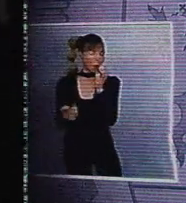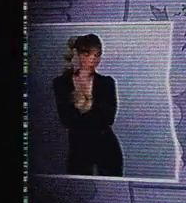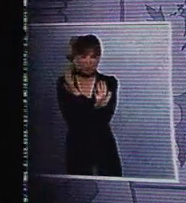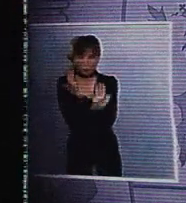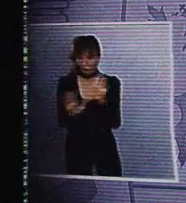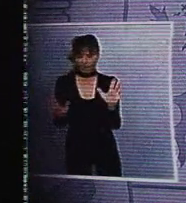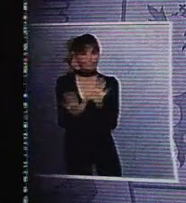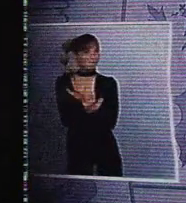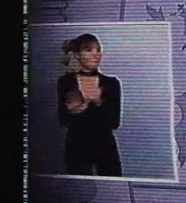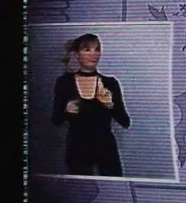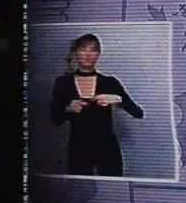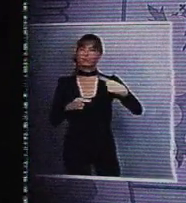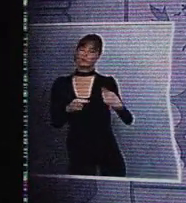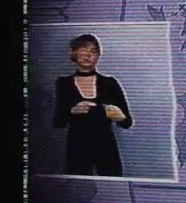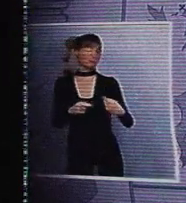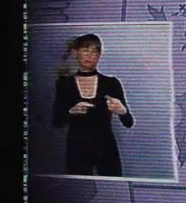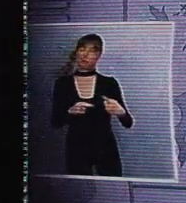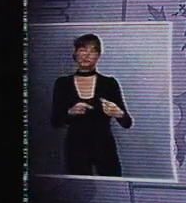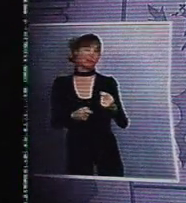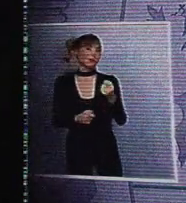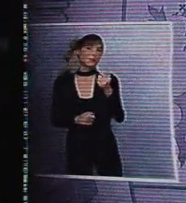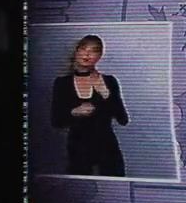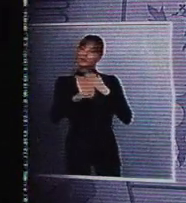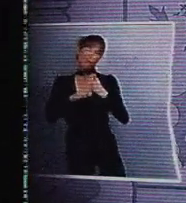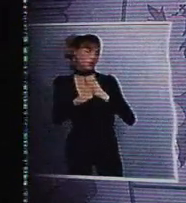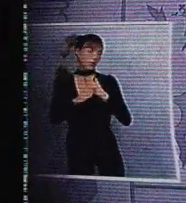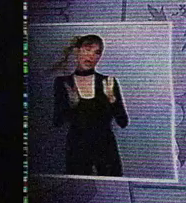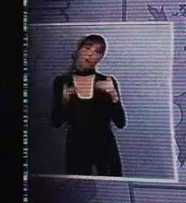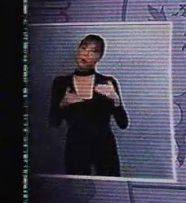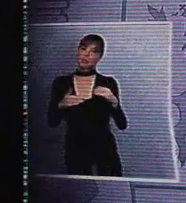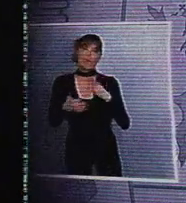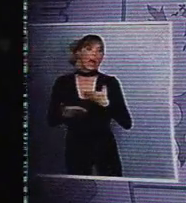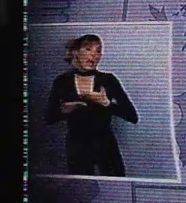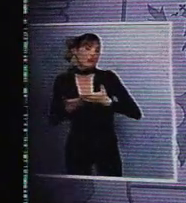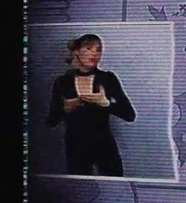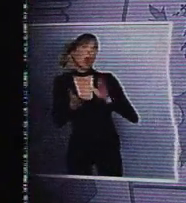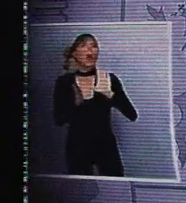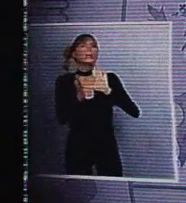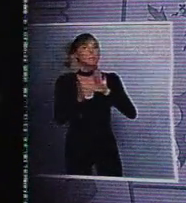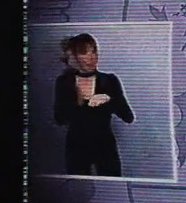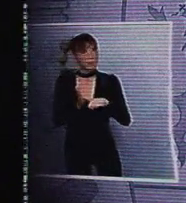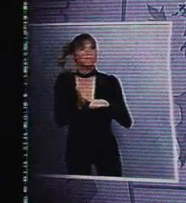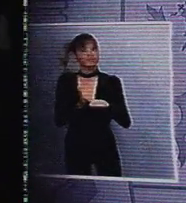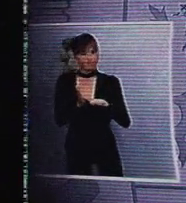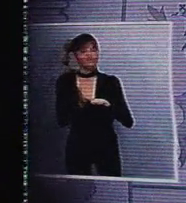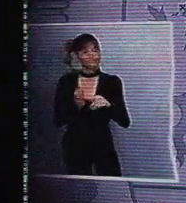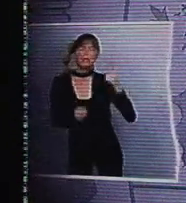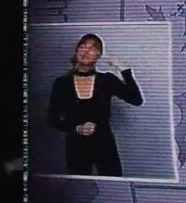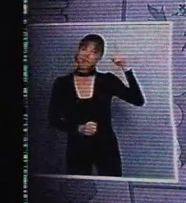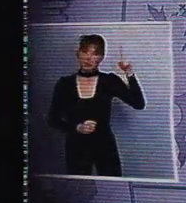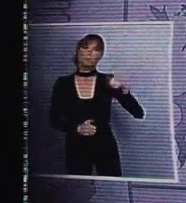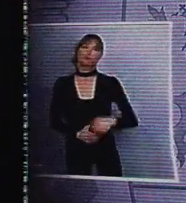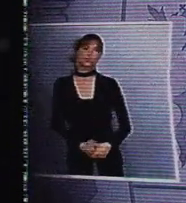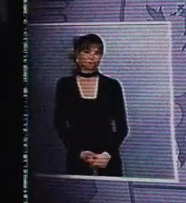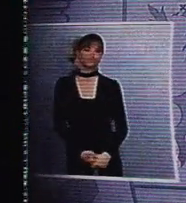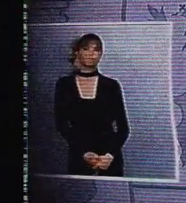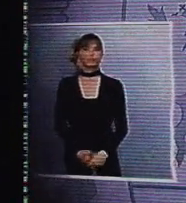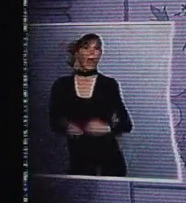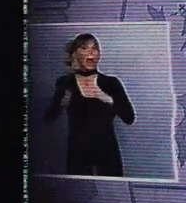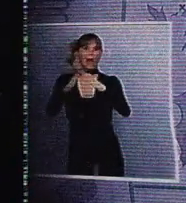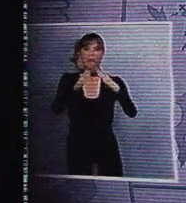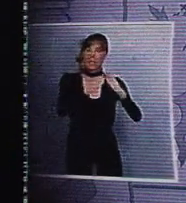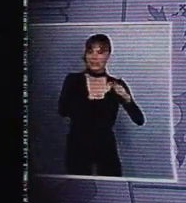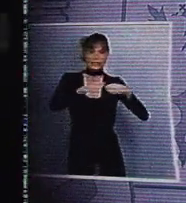arrasaban comunidades enteras mientras familias enteras quedaban atrapadas y personas desaparecían los militares